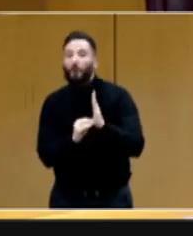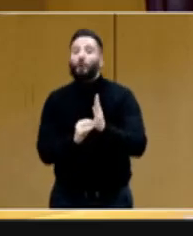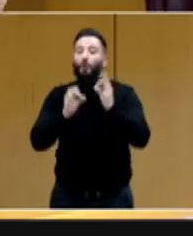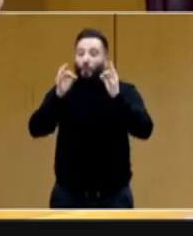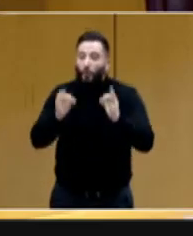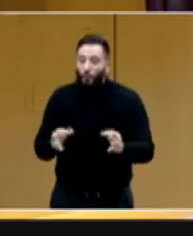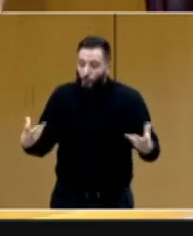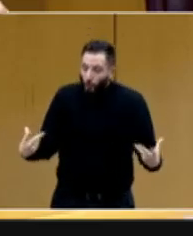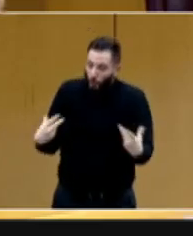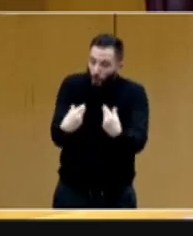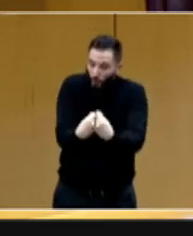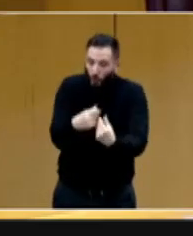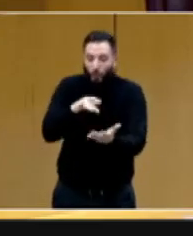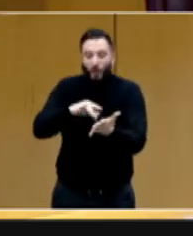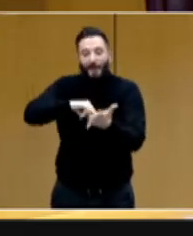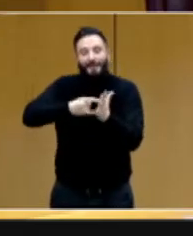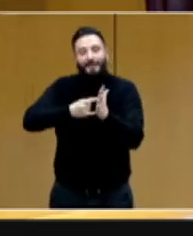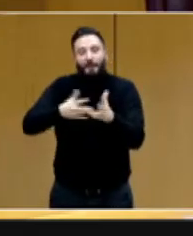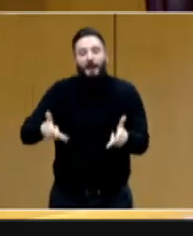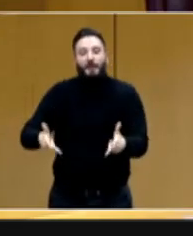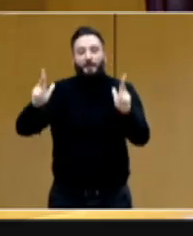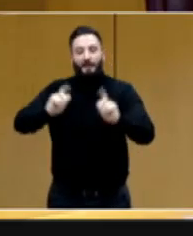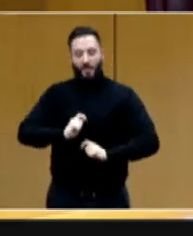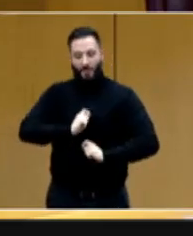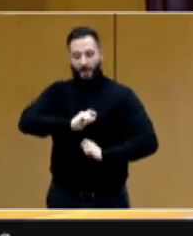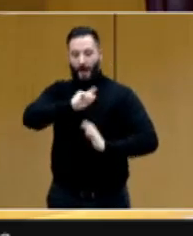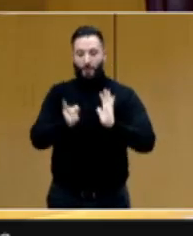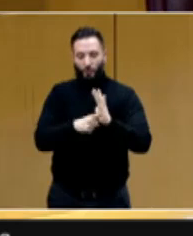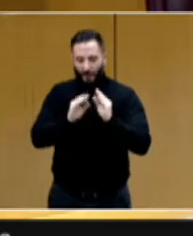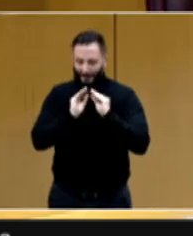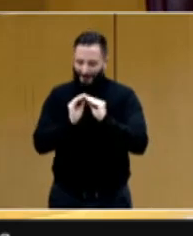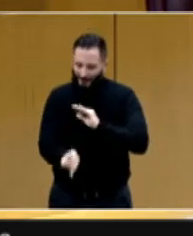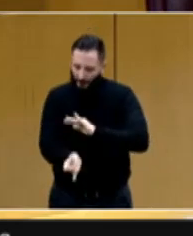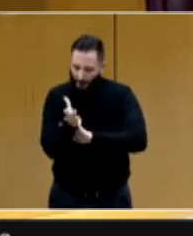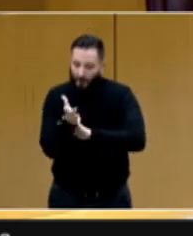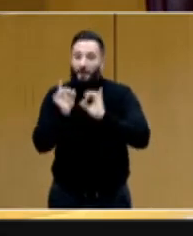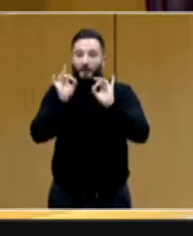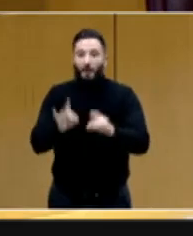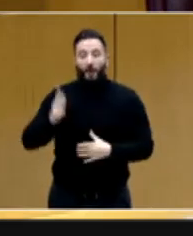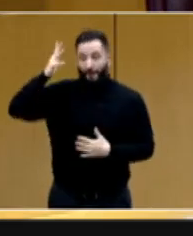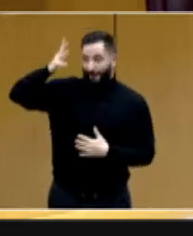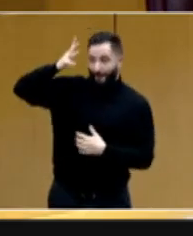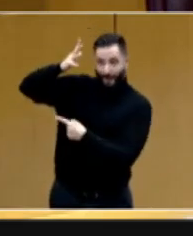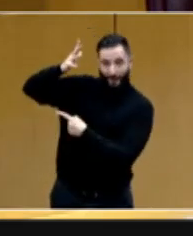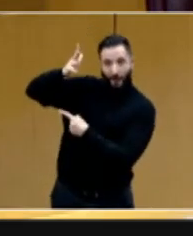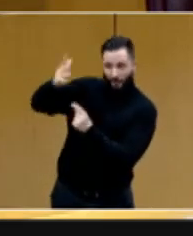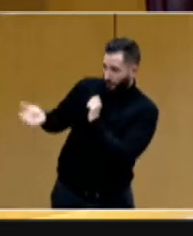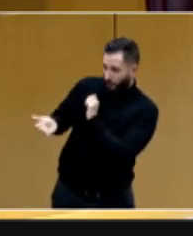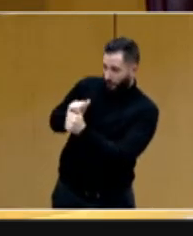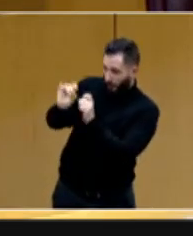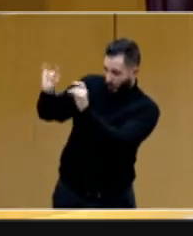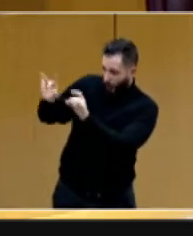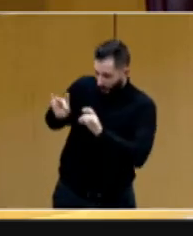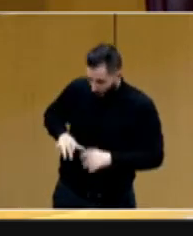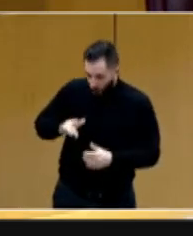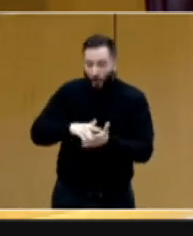un sistema de libertad civil absoluta como que existe en navarra dónde Pues en los territorios de Álava